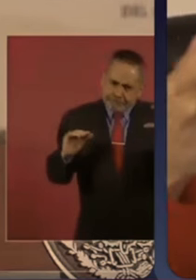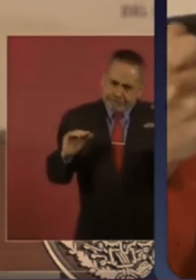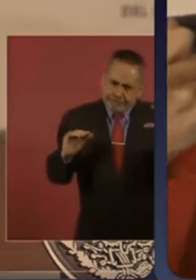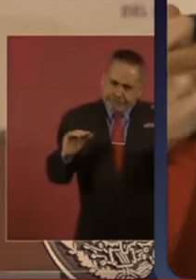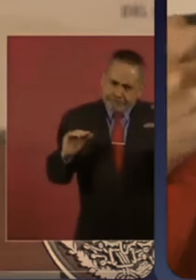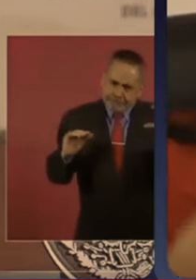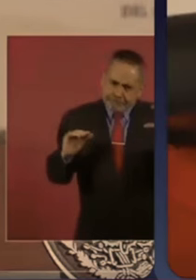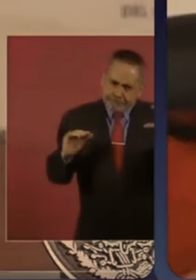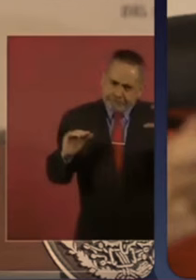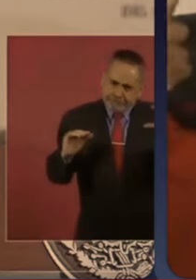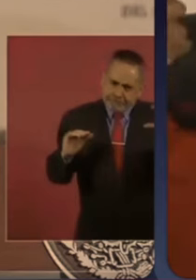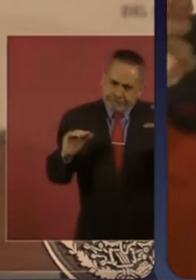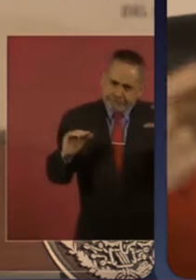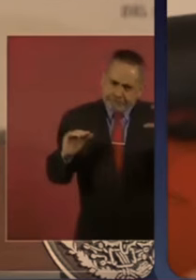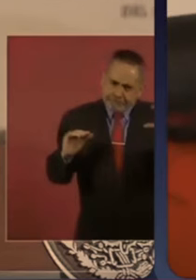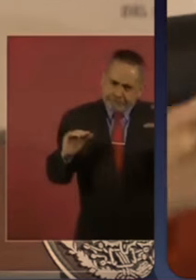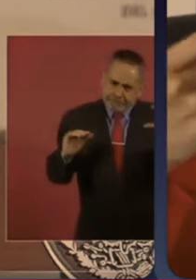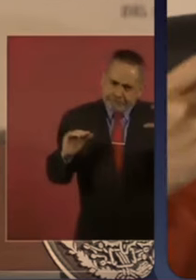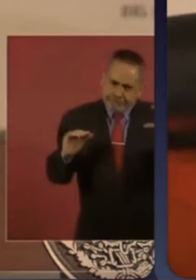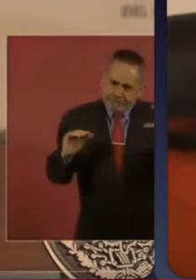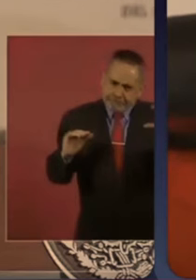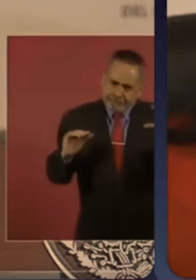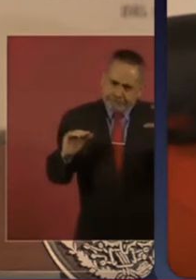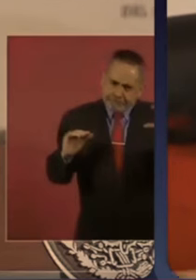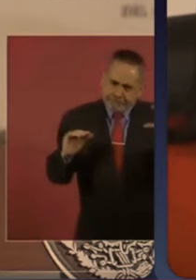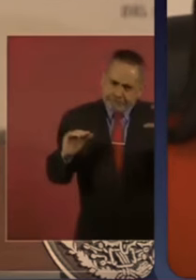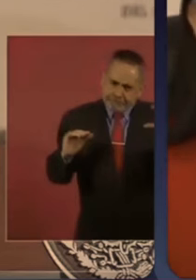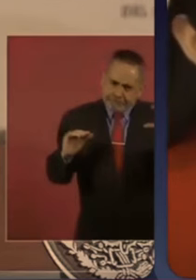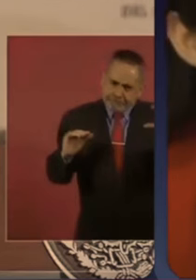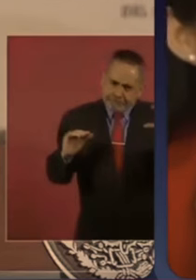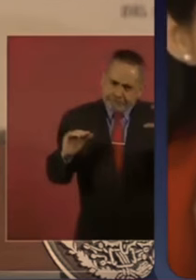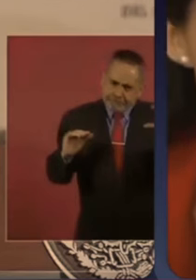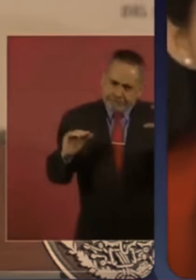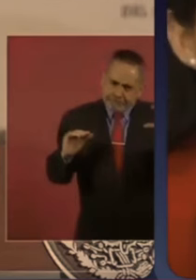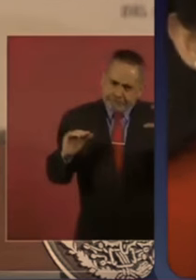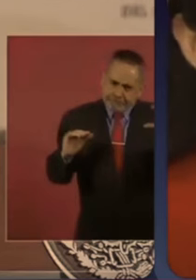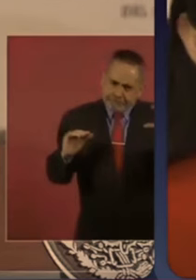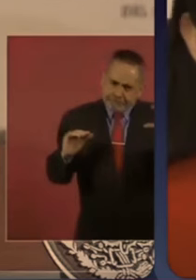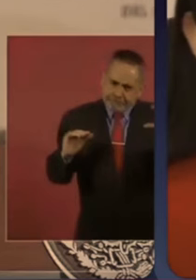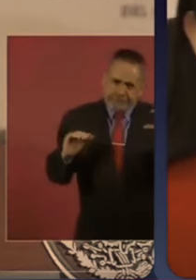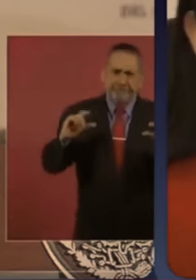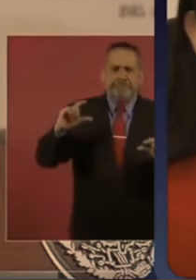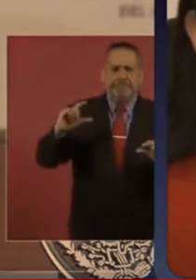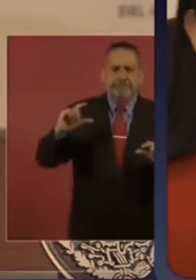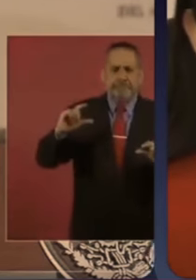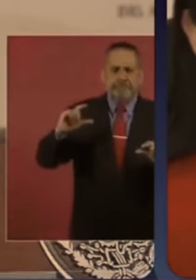pensiones porque se las quiere robar. Imagínense nada más. Vamos a escuchar.